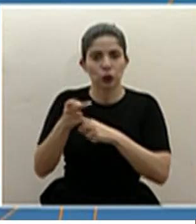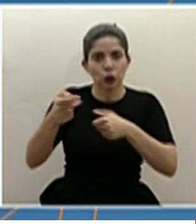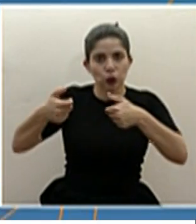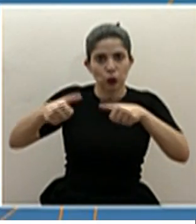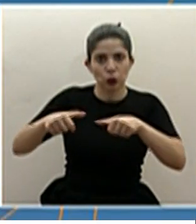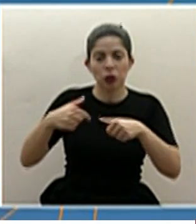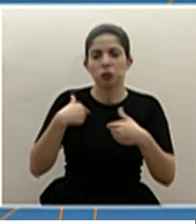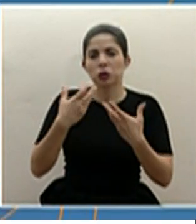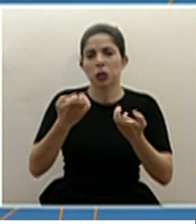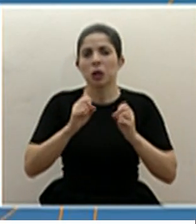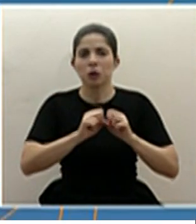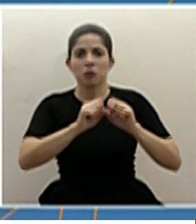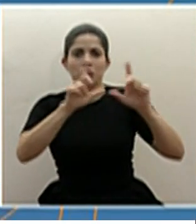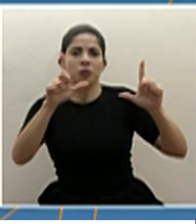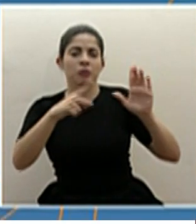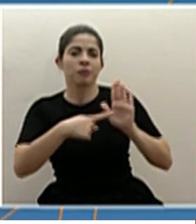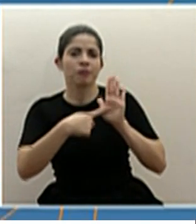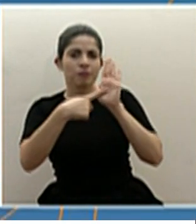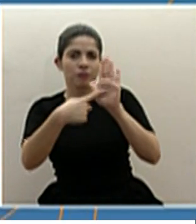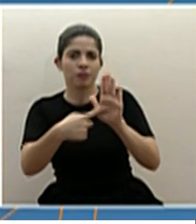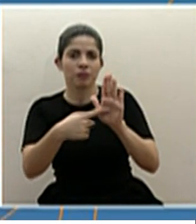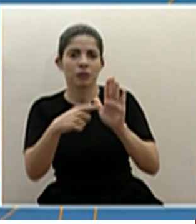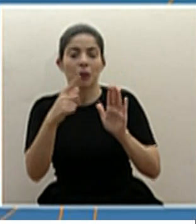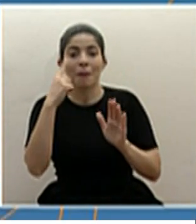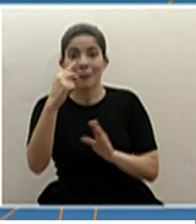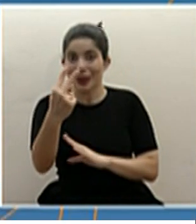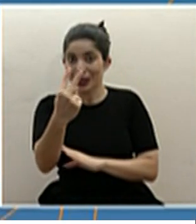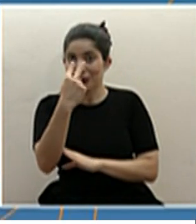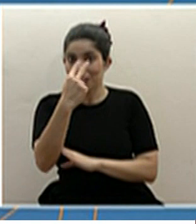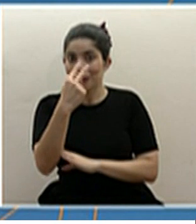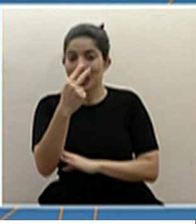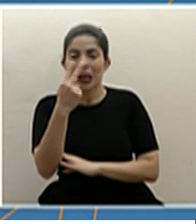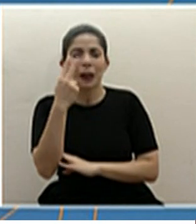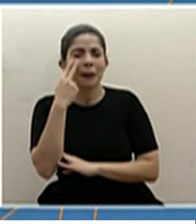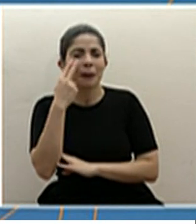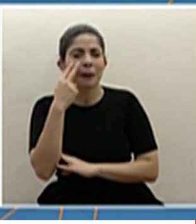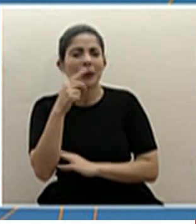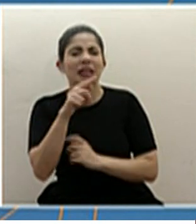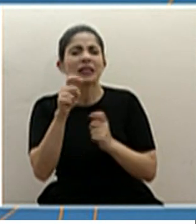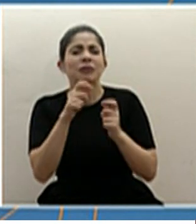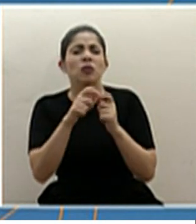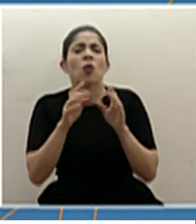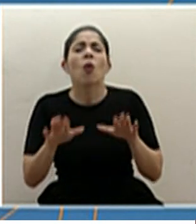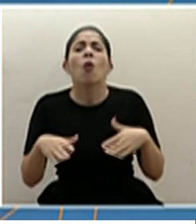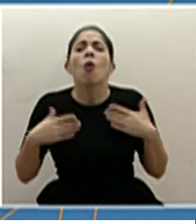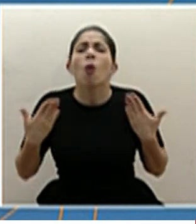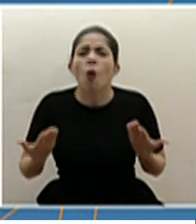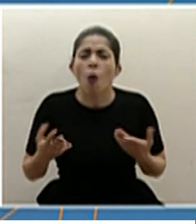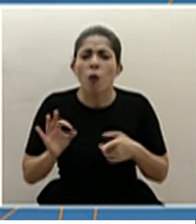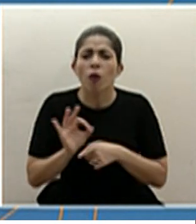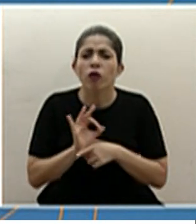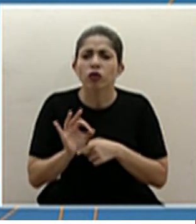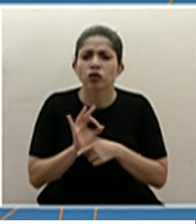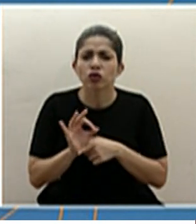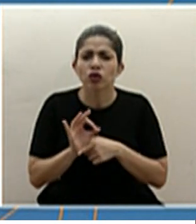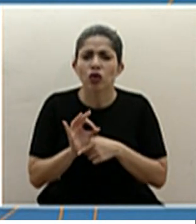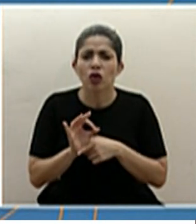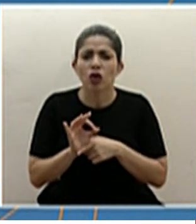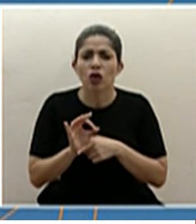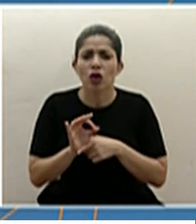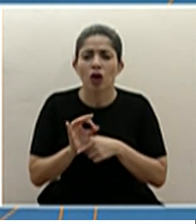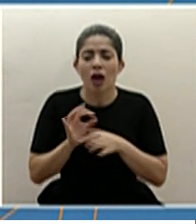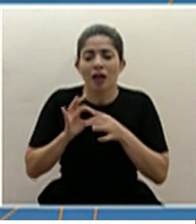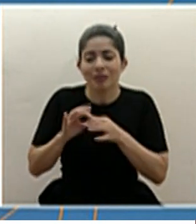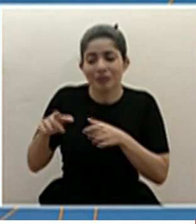Quisiera proyectarle a ustedes, quienes nos están siguiendo, exactamente cómo va a funcionar de acuerdo con